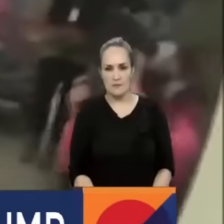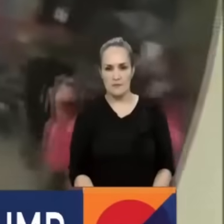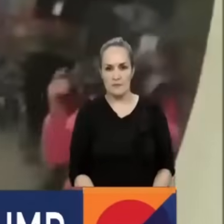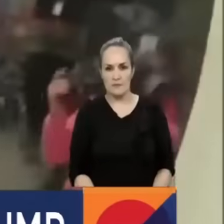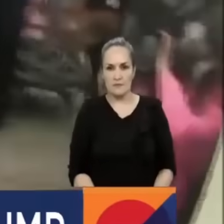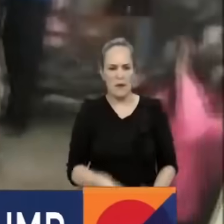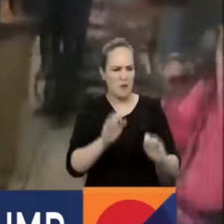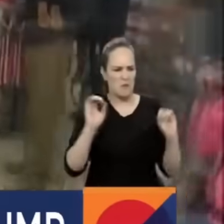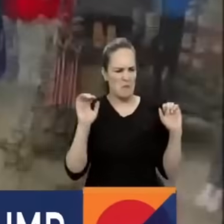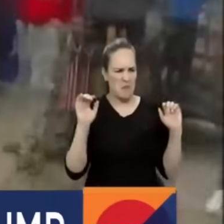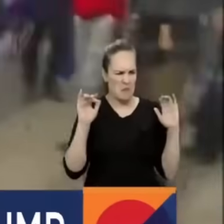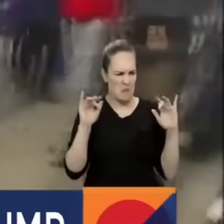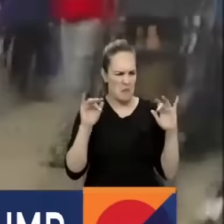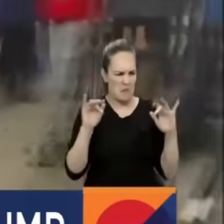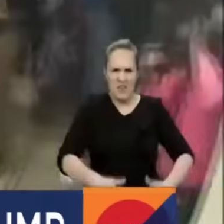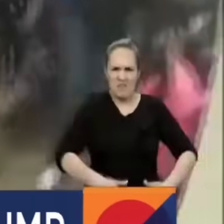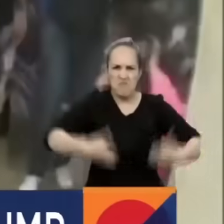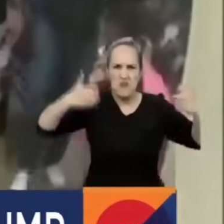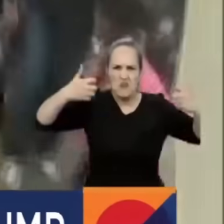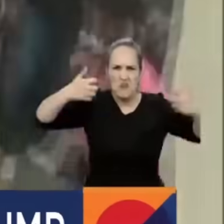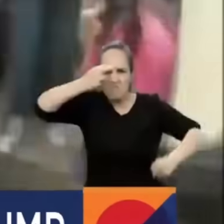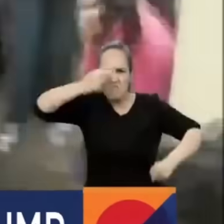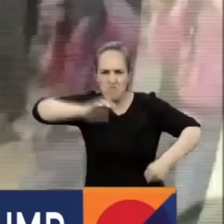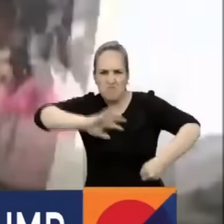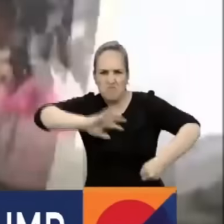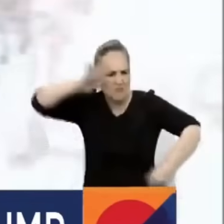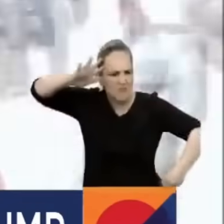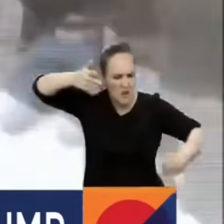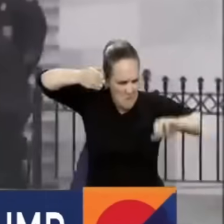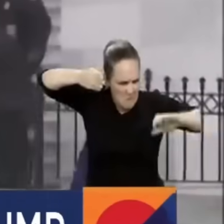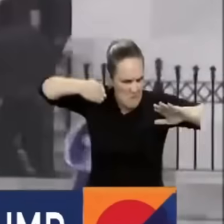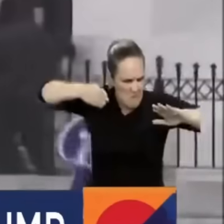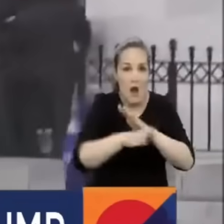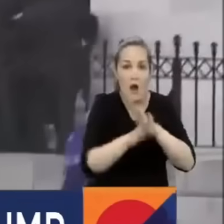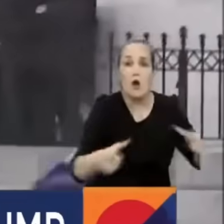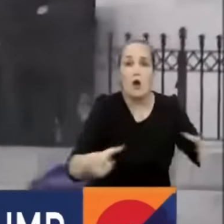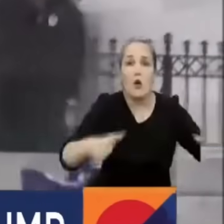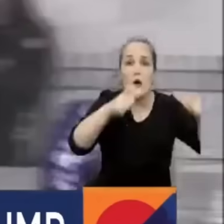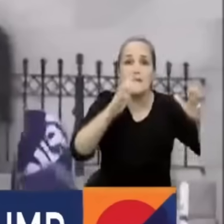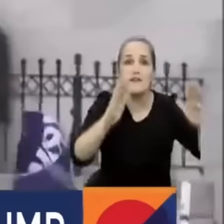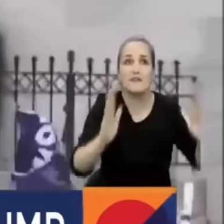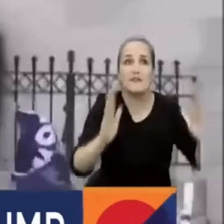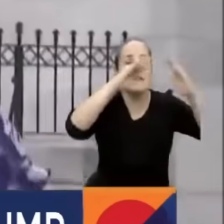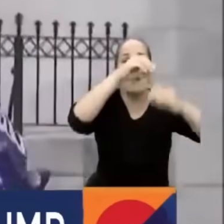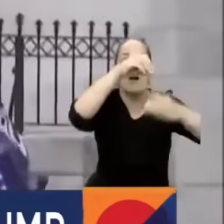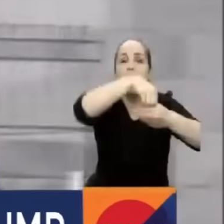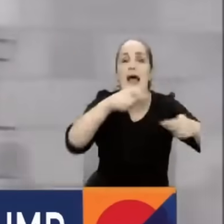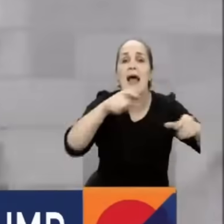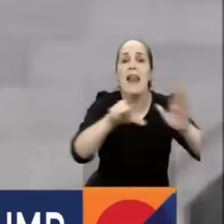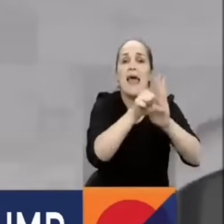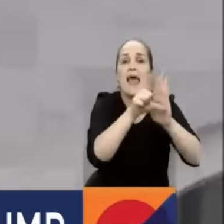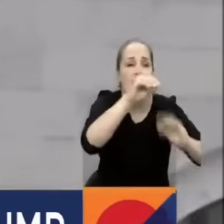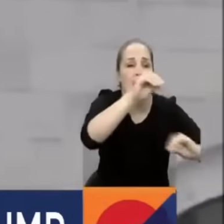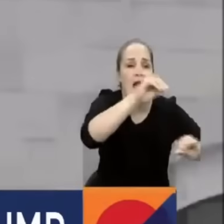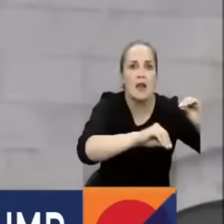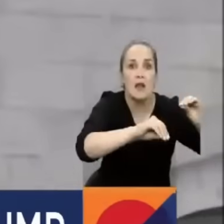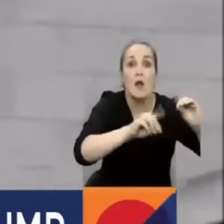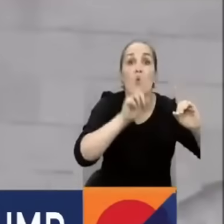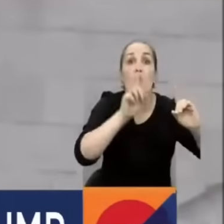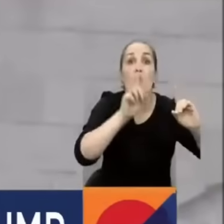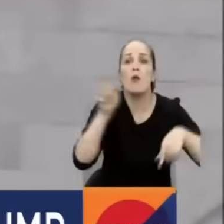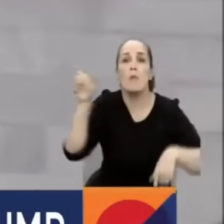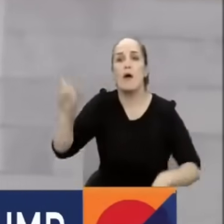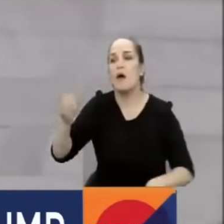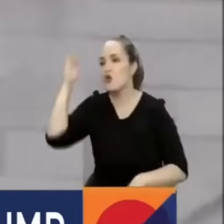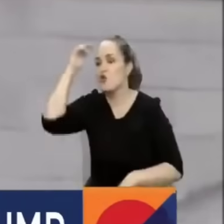centenares de personas enardecidas atacaran el lugar donde se hacen las leyes para desconocer un resultado electoral que puso en jaque